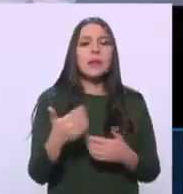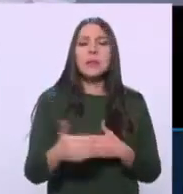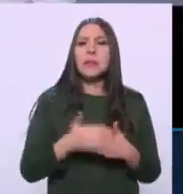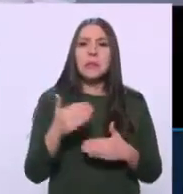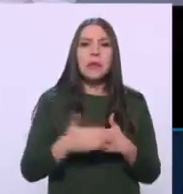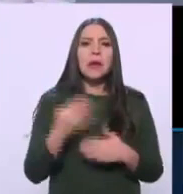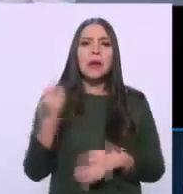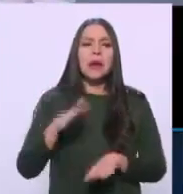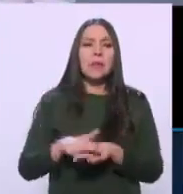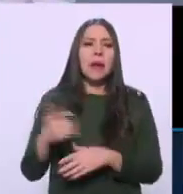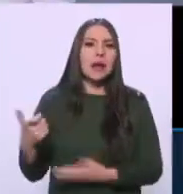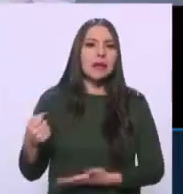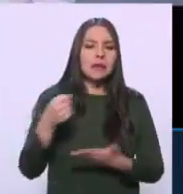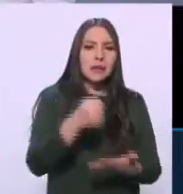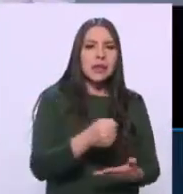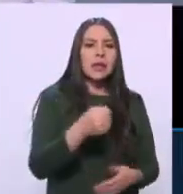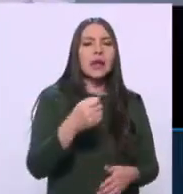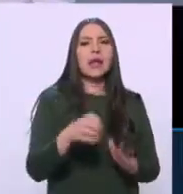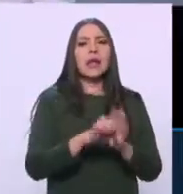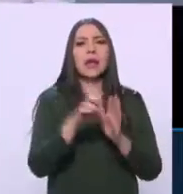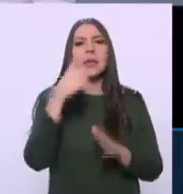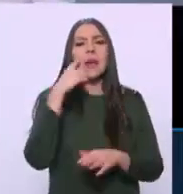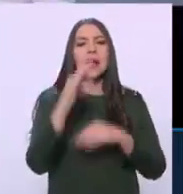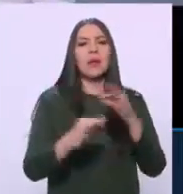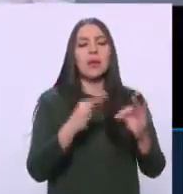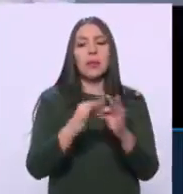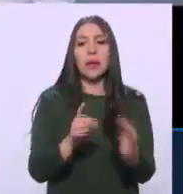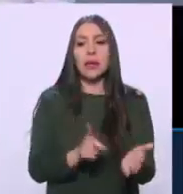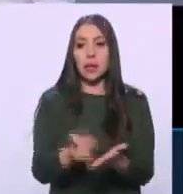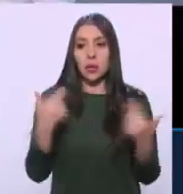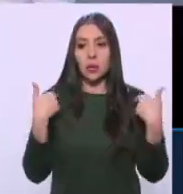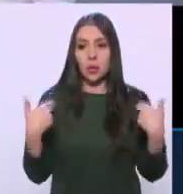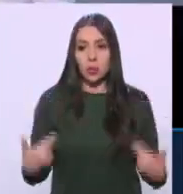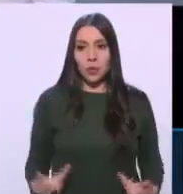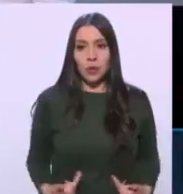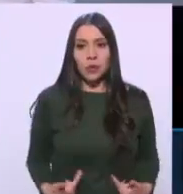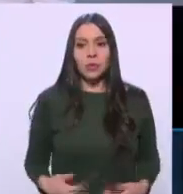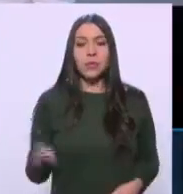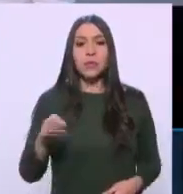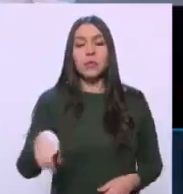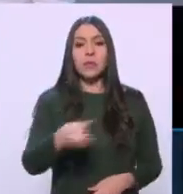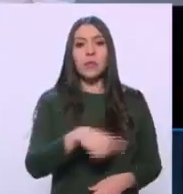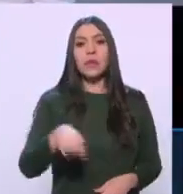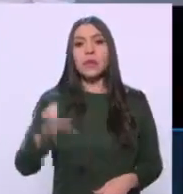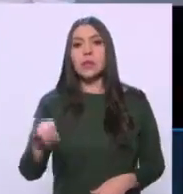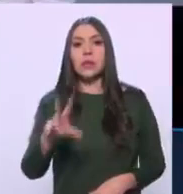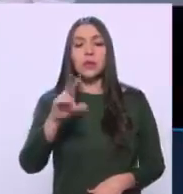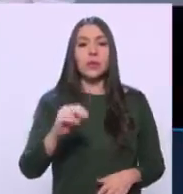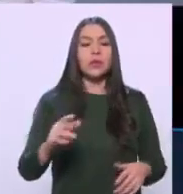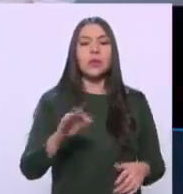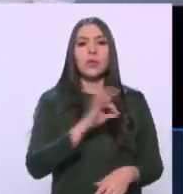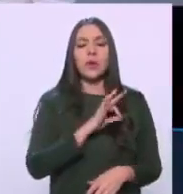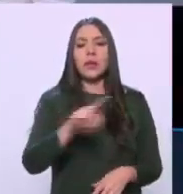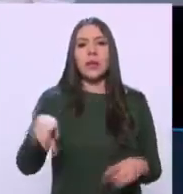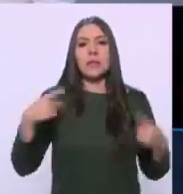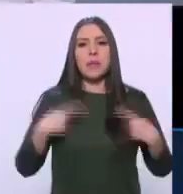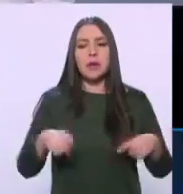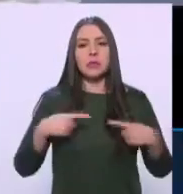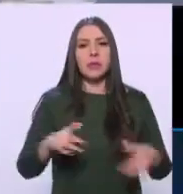para, por ejemplo, garantía de derechos humanos, y si se permite o se habilita la participación ciudadana, sobre todo para